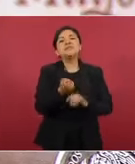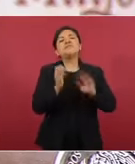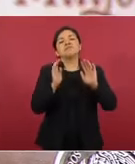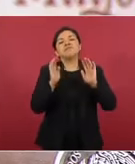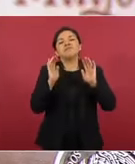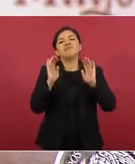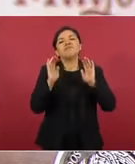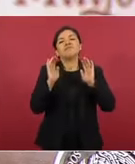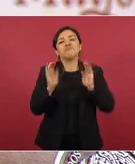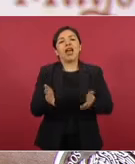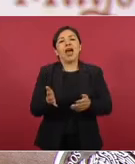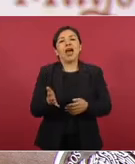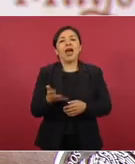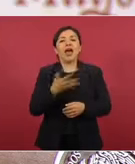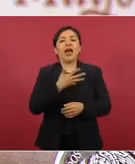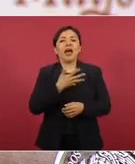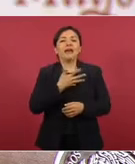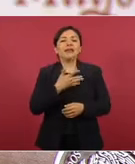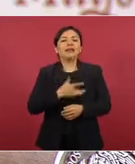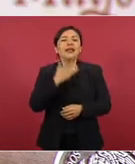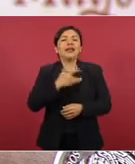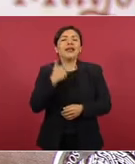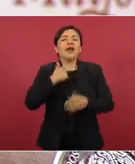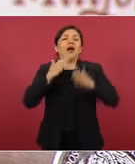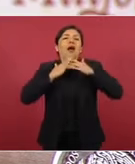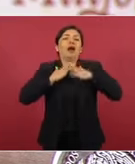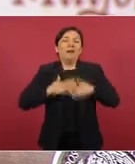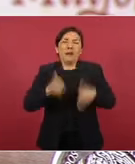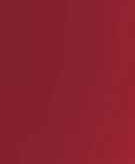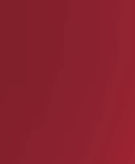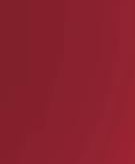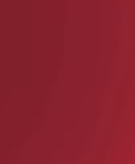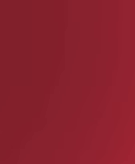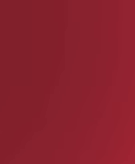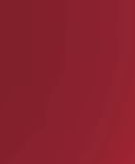se nos alivianó la carga.